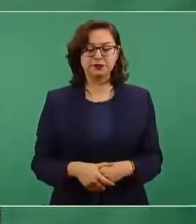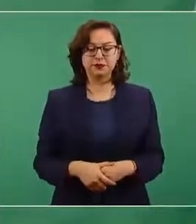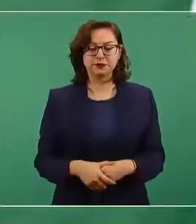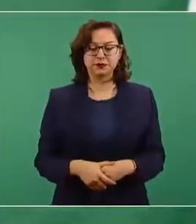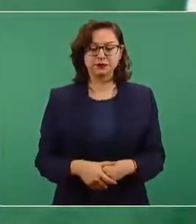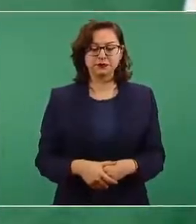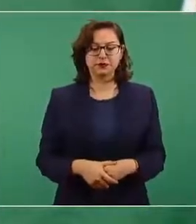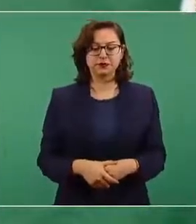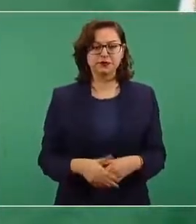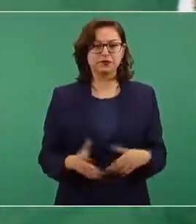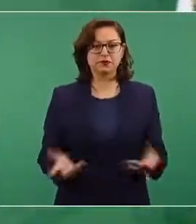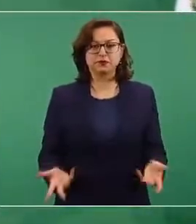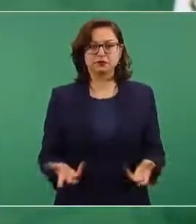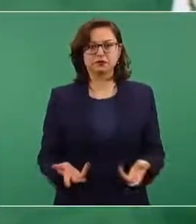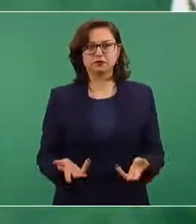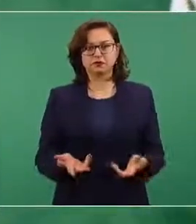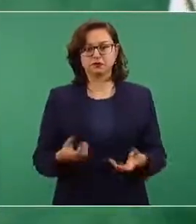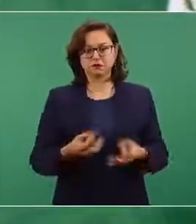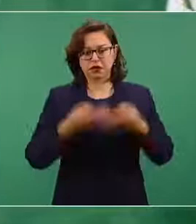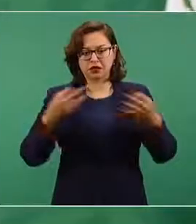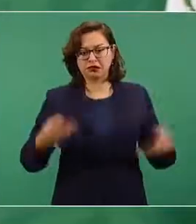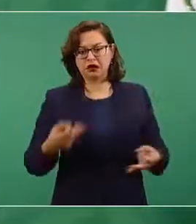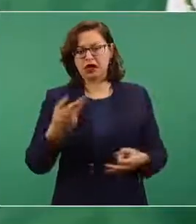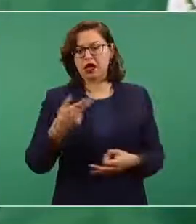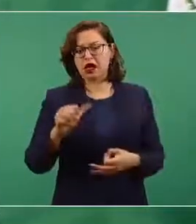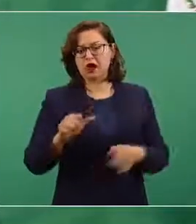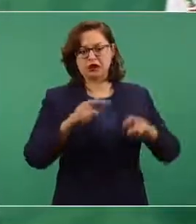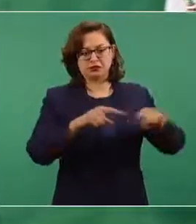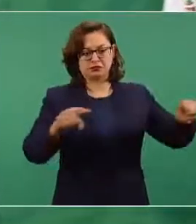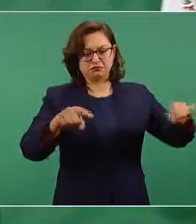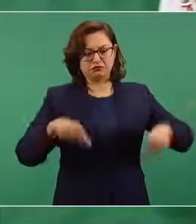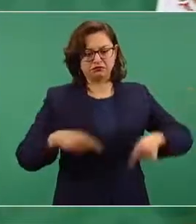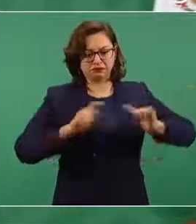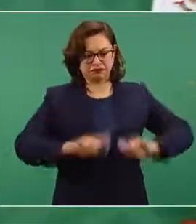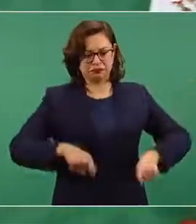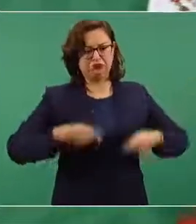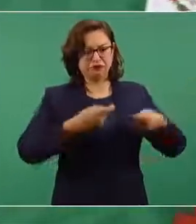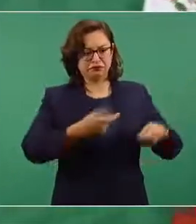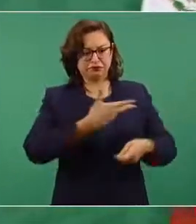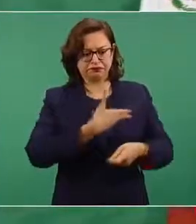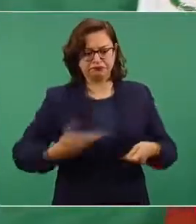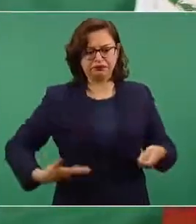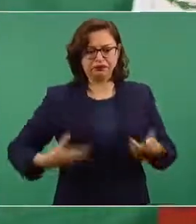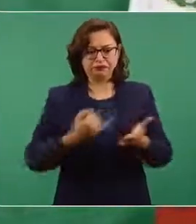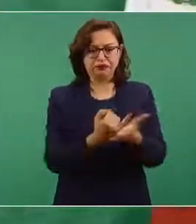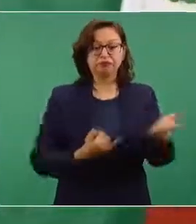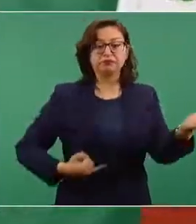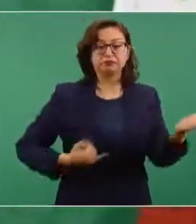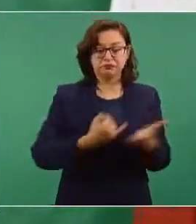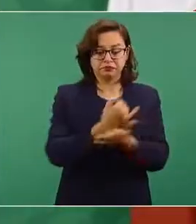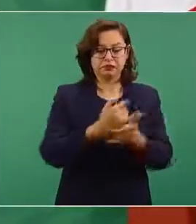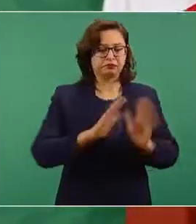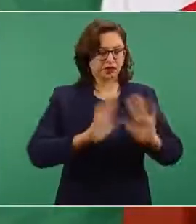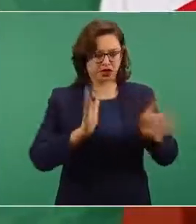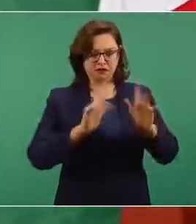de un número determinado de hectáreas. Pero esa resolución presidencial se modificó